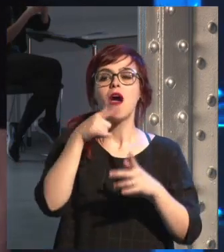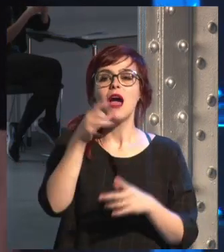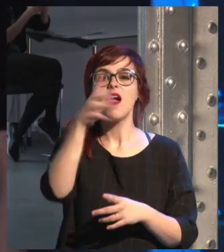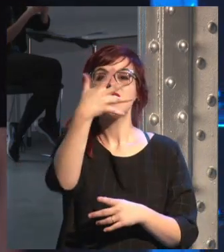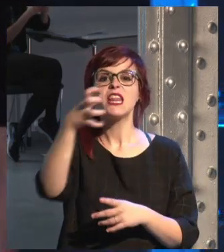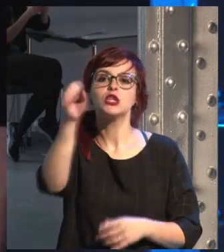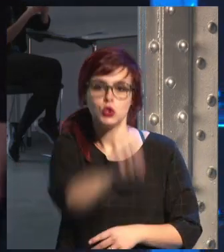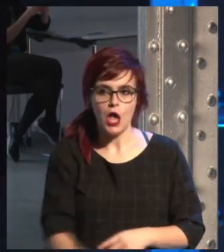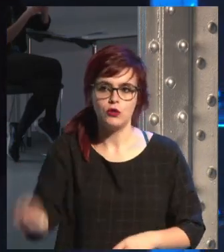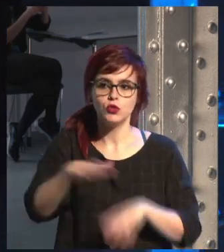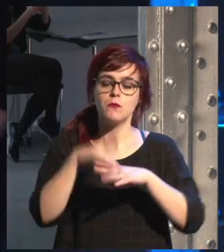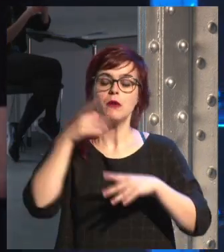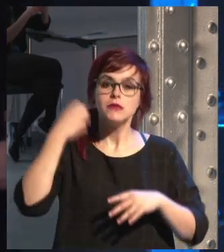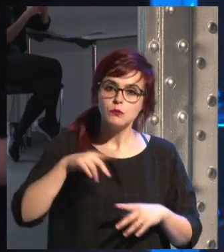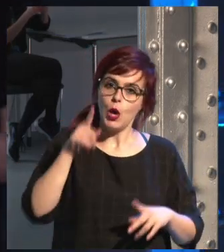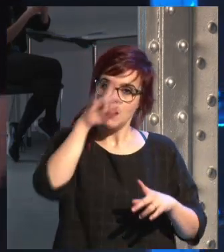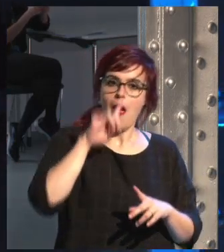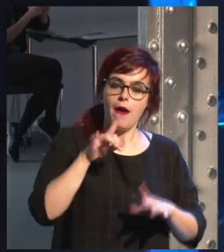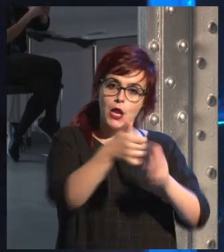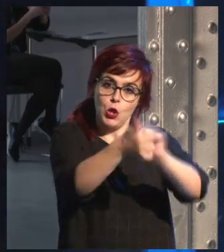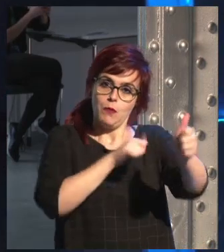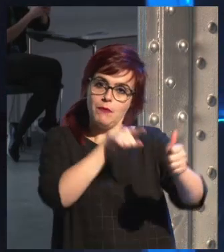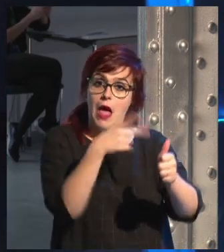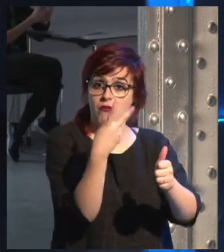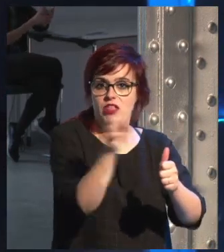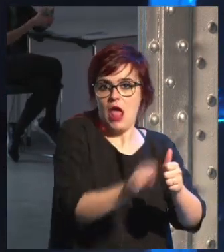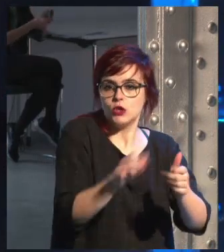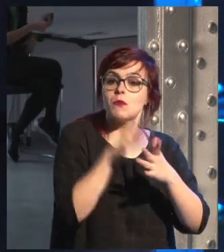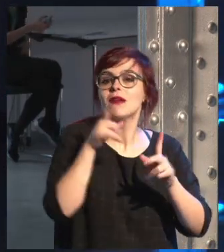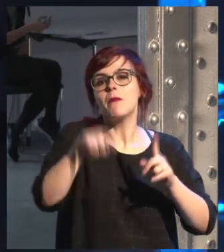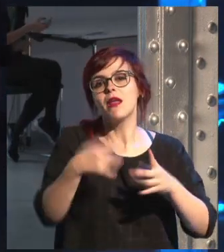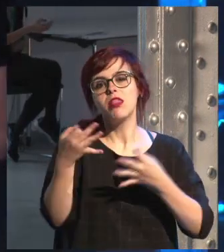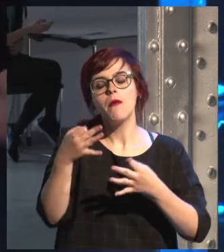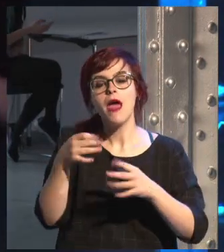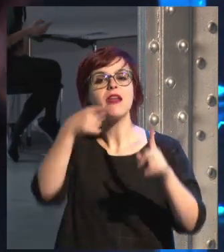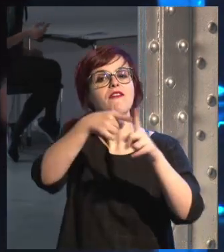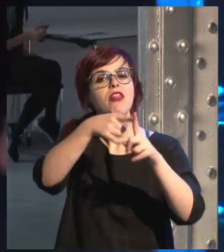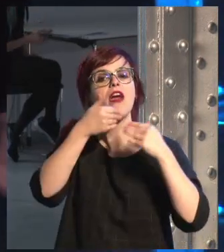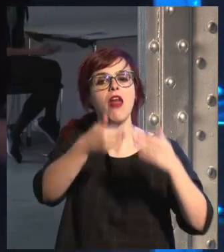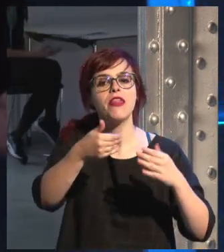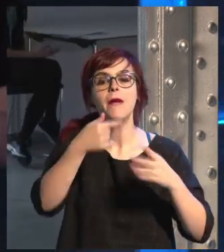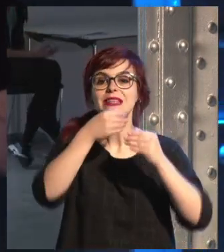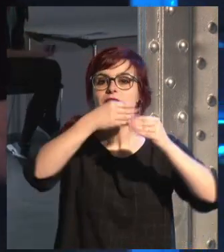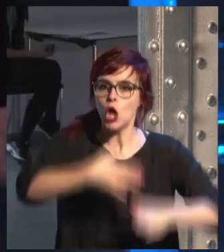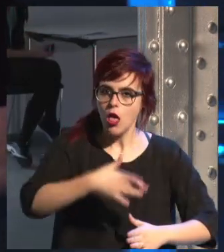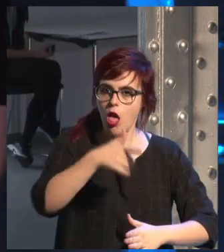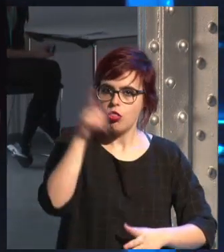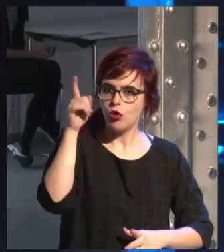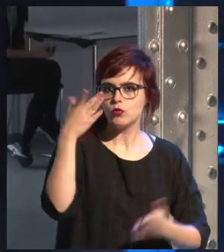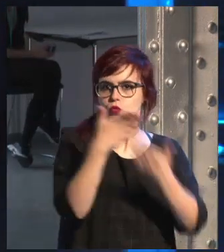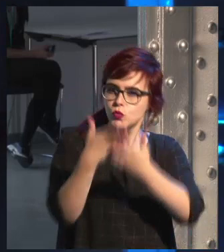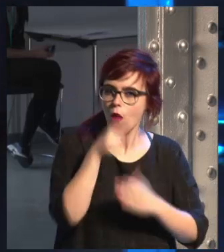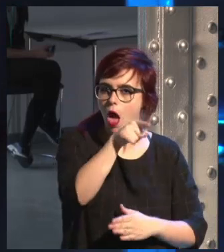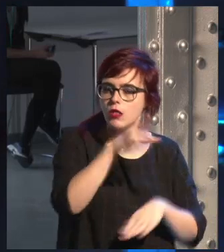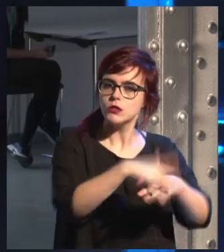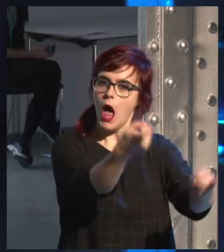casi 500. O sea, también luego hay que fiarse de los historiadores que nos digan, bueno, aunque esto esté así, antes estaba así, entonces no, de la mano de